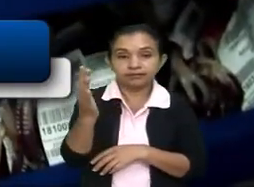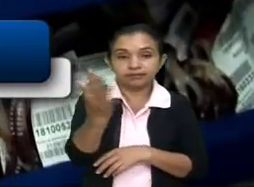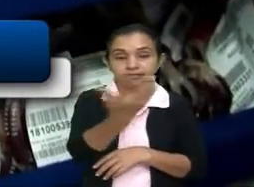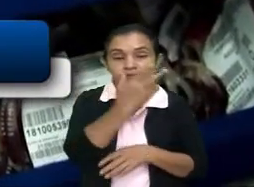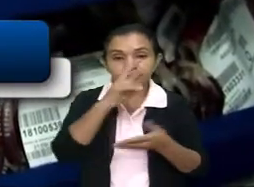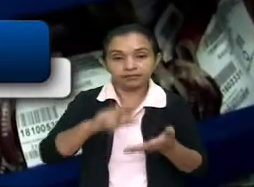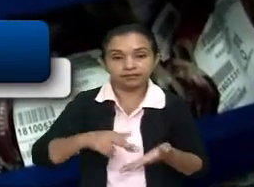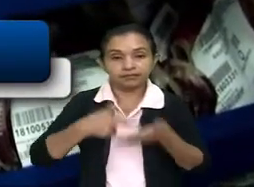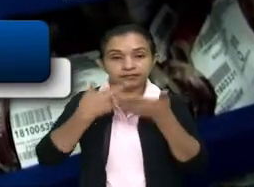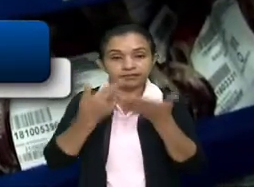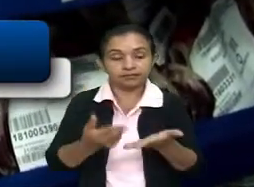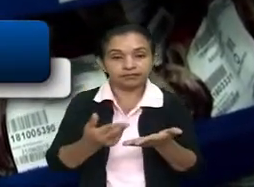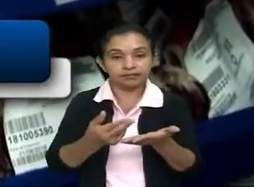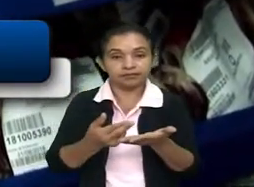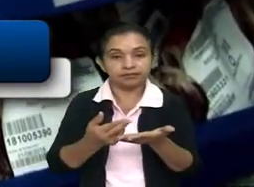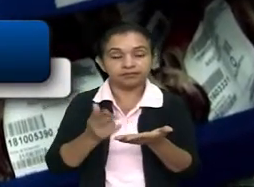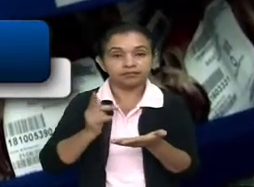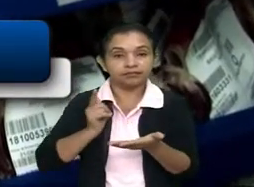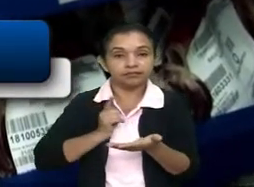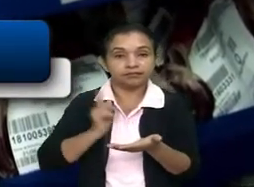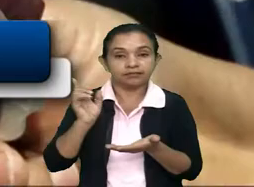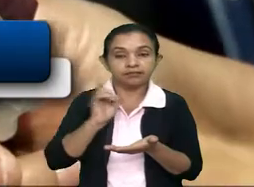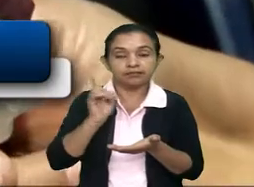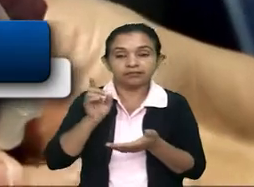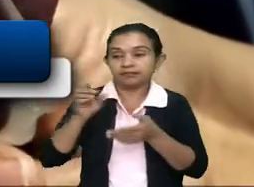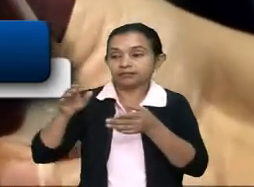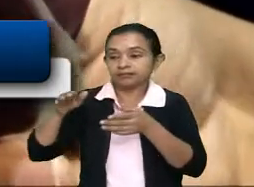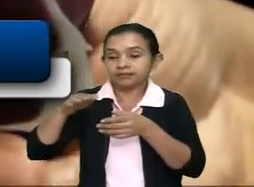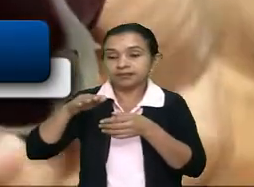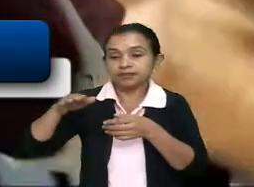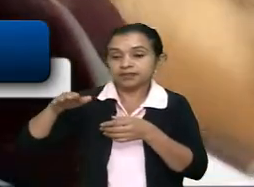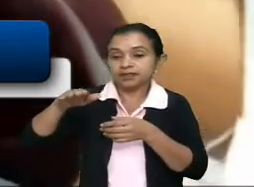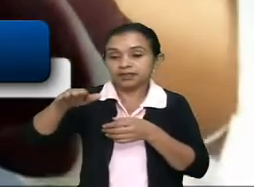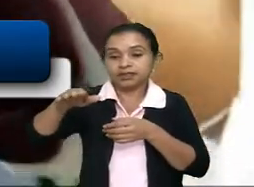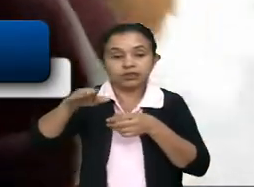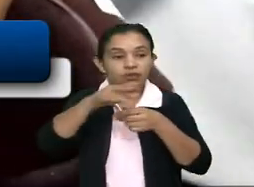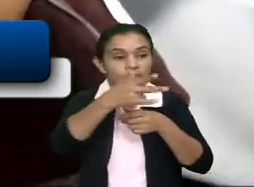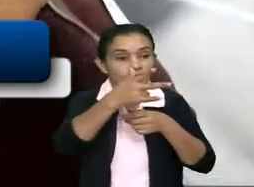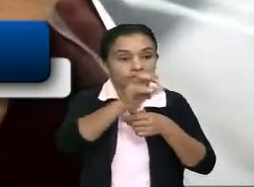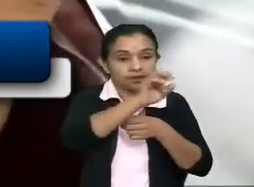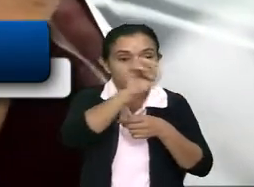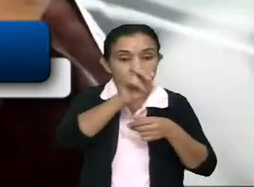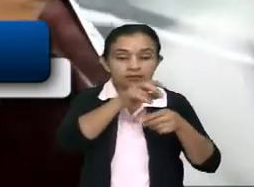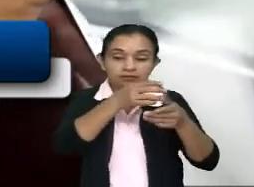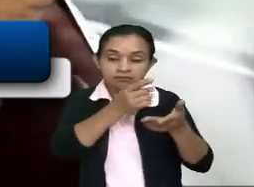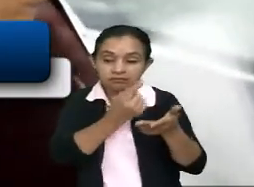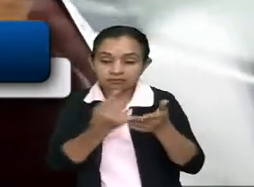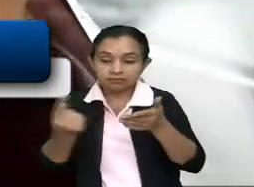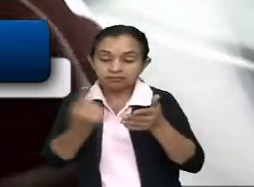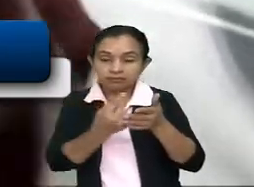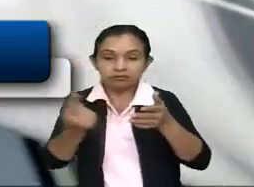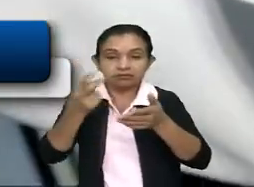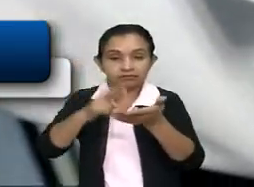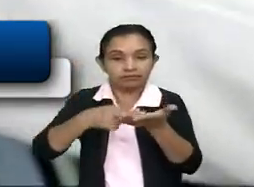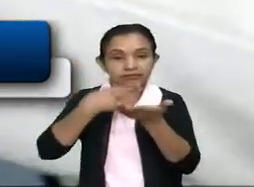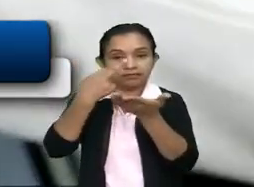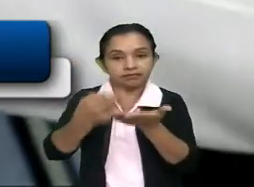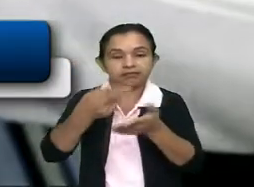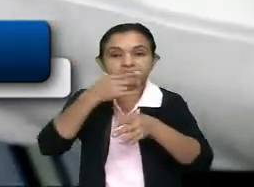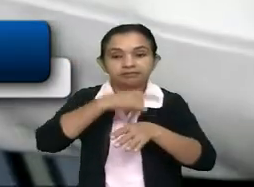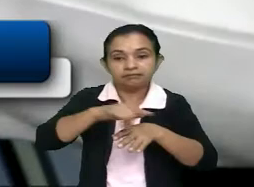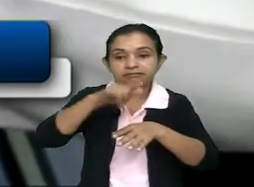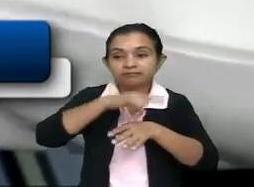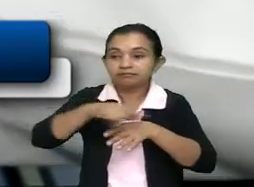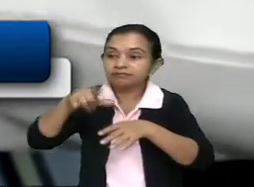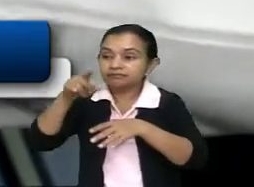donaciones se obtiene no las conseguimos de las unidades móviles en realidad más del 80 por ciento de la donación como decimos nosotros hay que buscar al